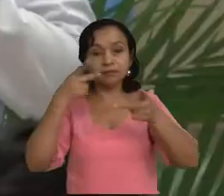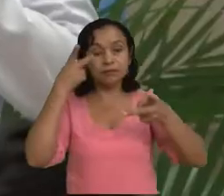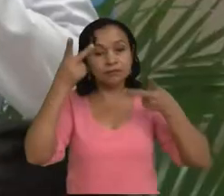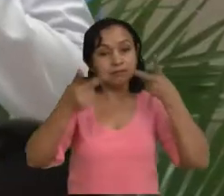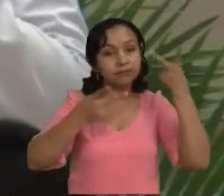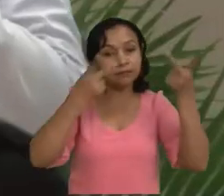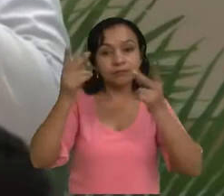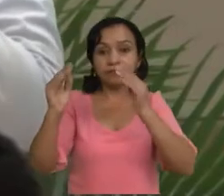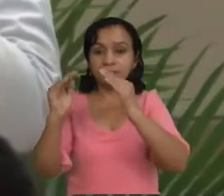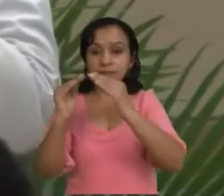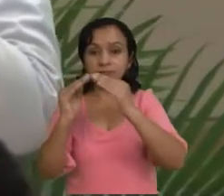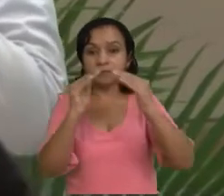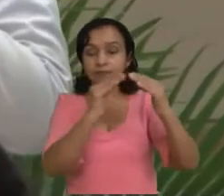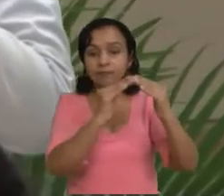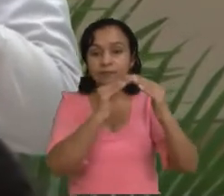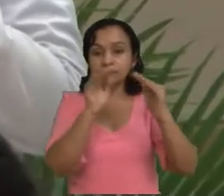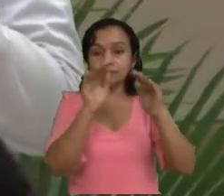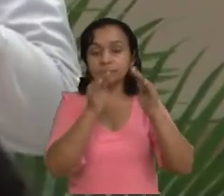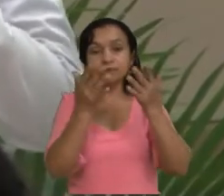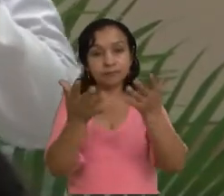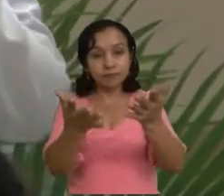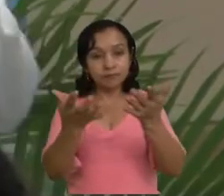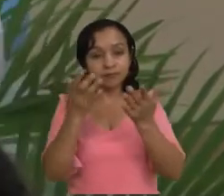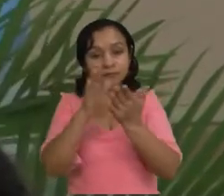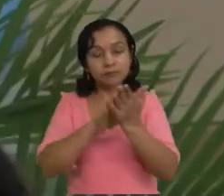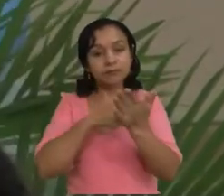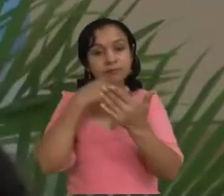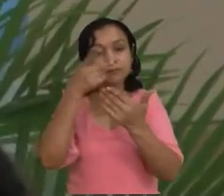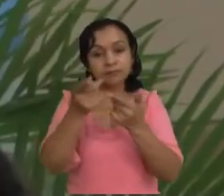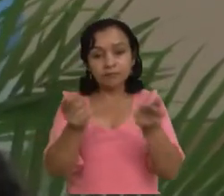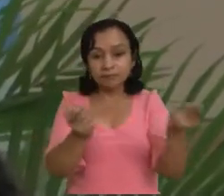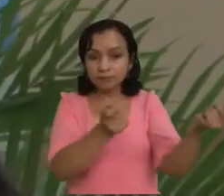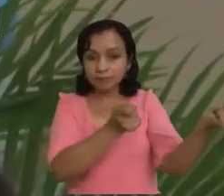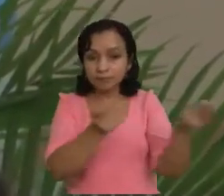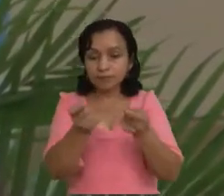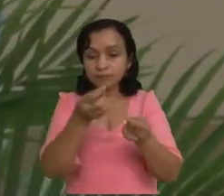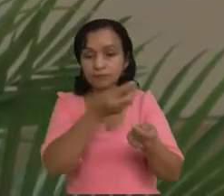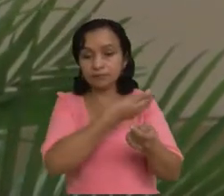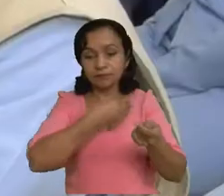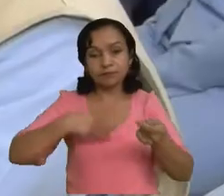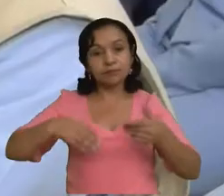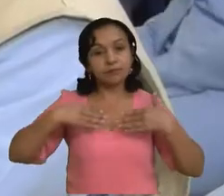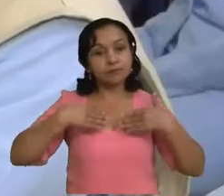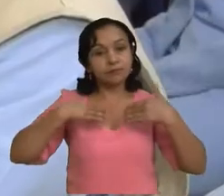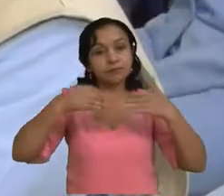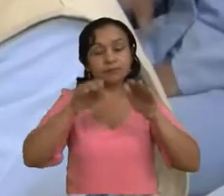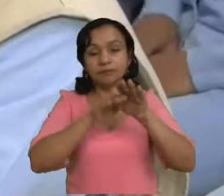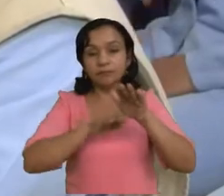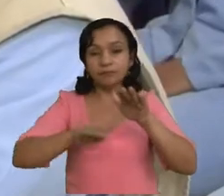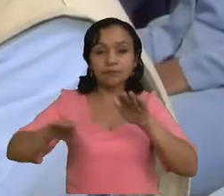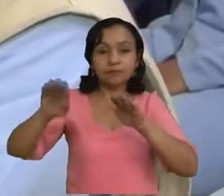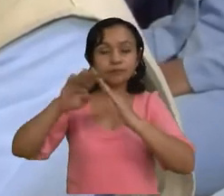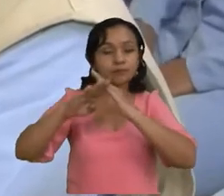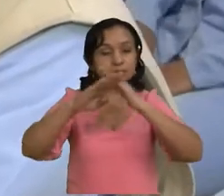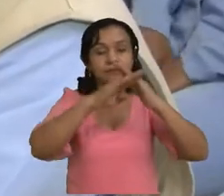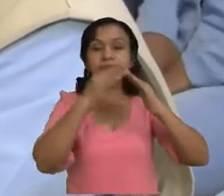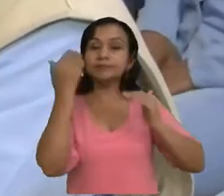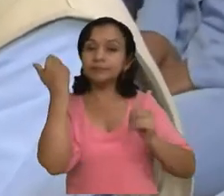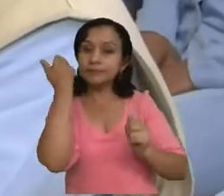vivienda. El gran reto que se plantea el programa de control vectorial del MINSA es incrementar la lucha